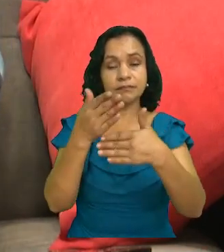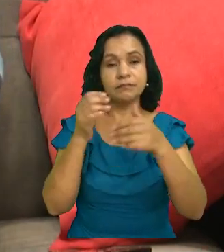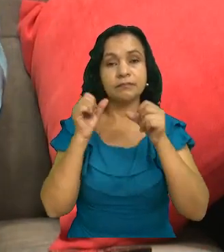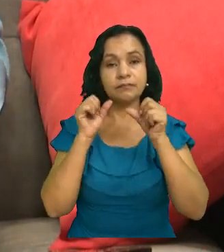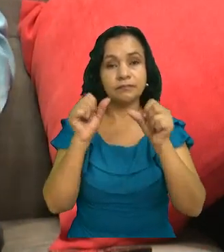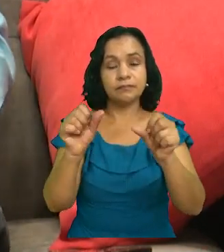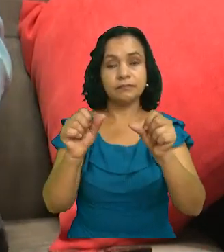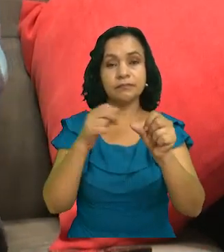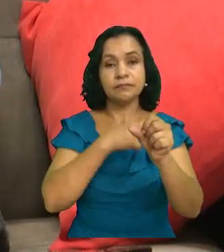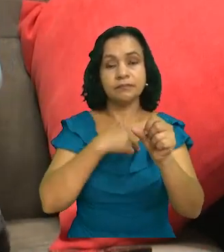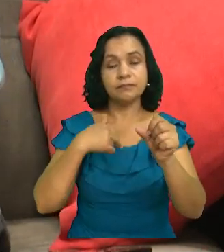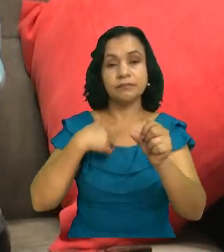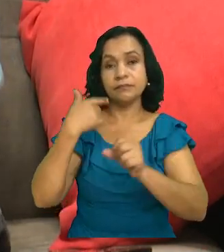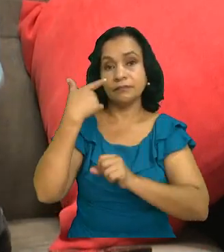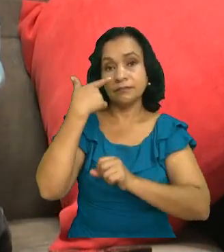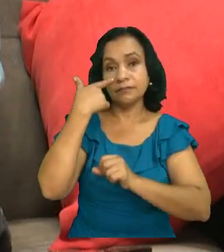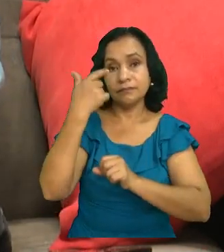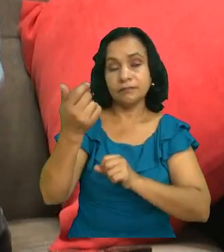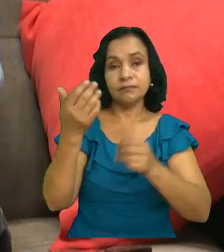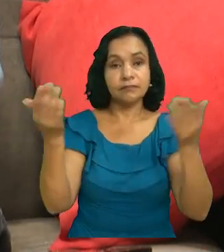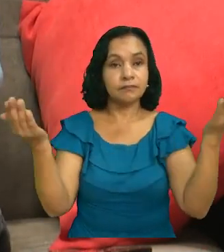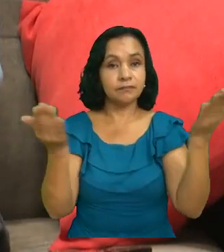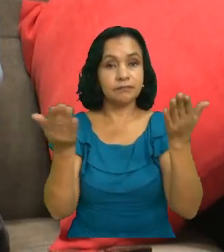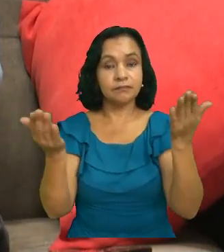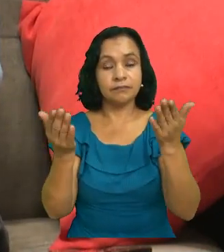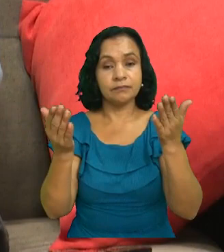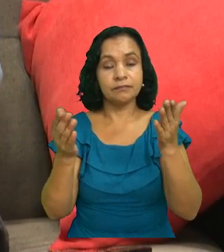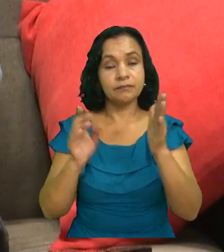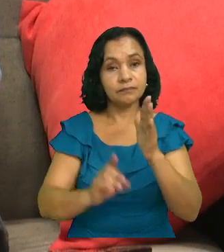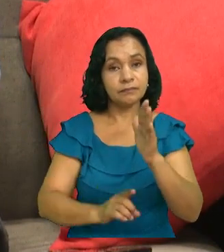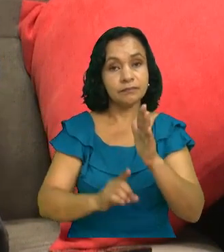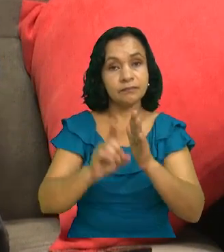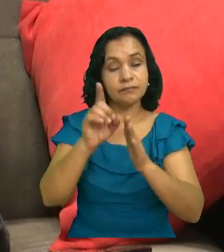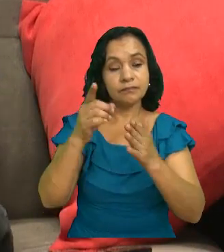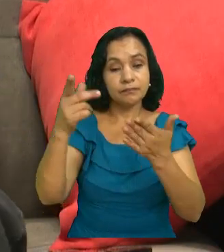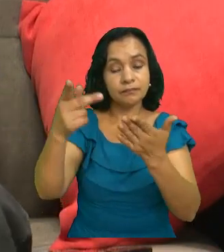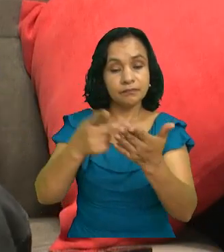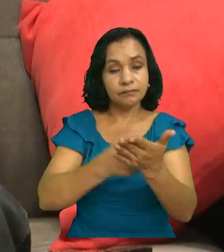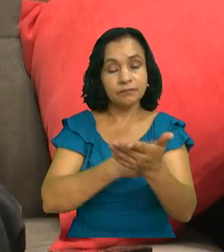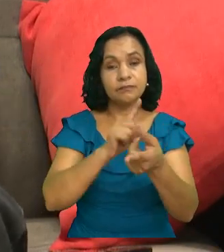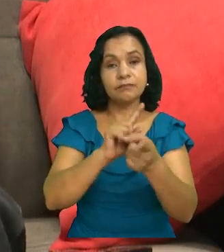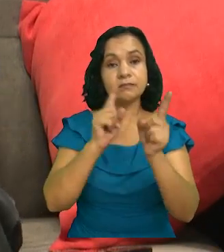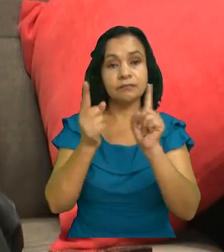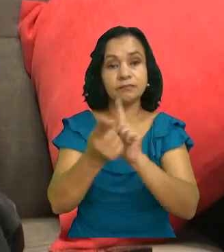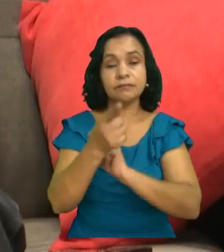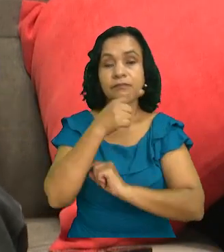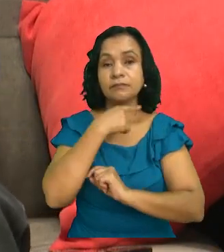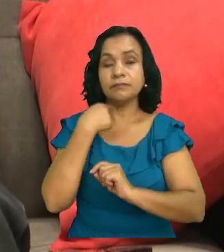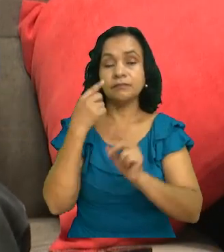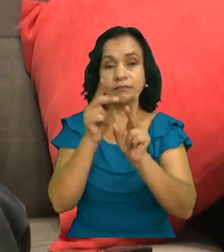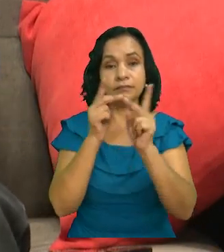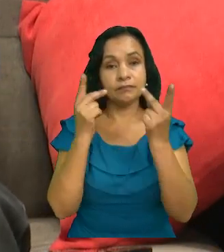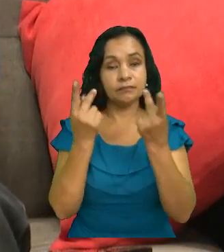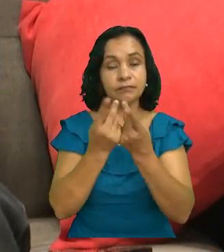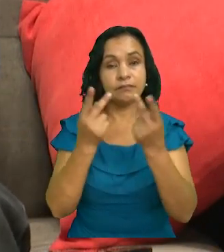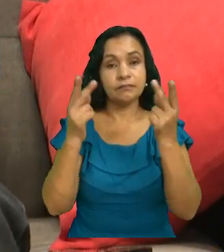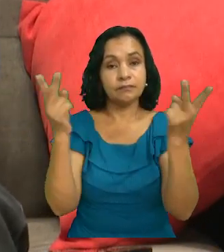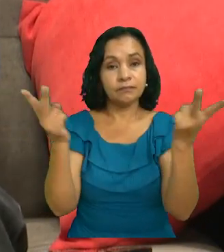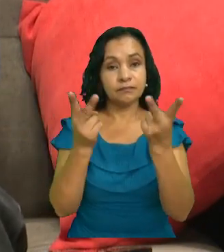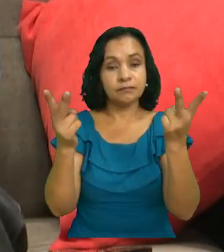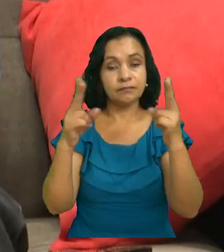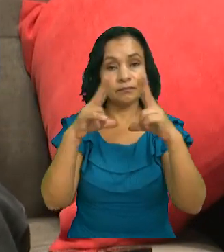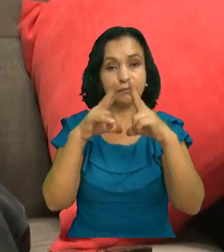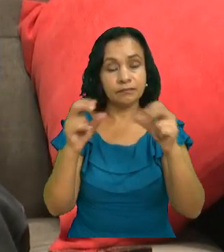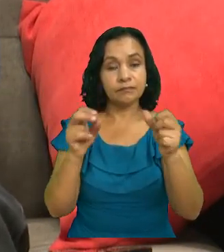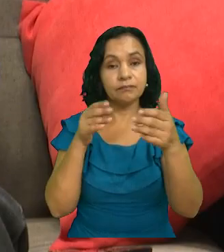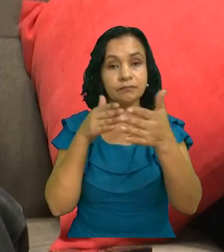volver continuaremos conociendo cómo avanzan precisamente esos proyectos que transforman la realidad del pueblo nicaragüense.